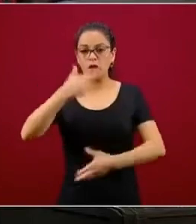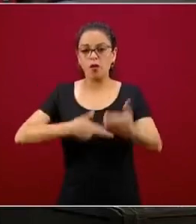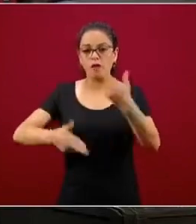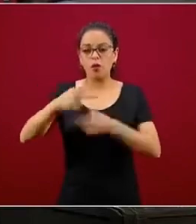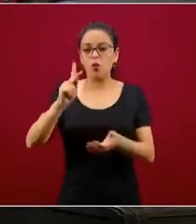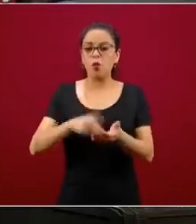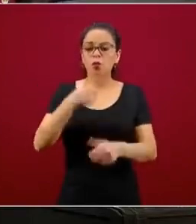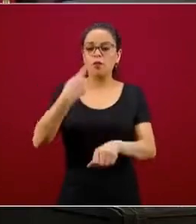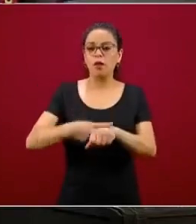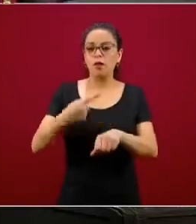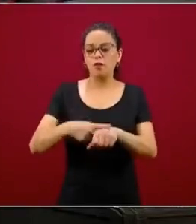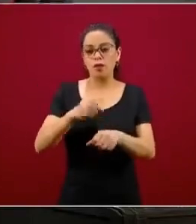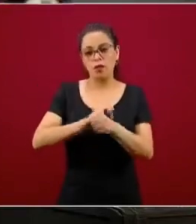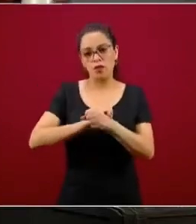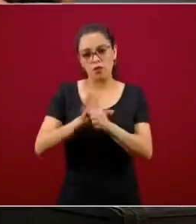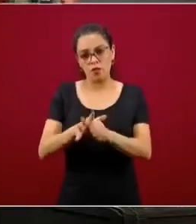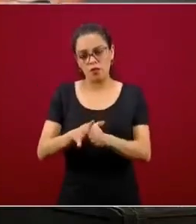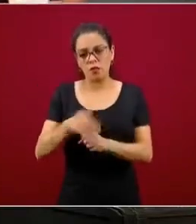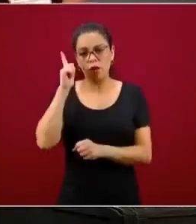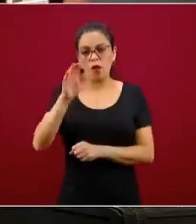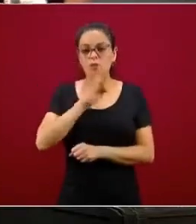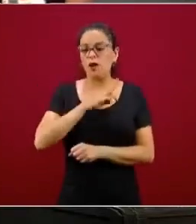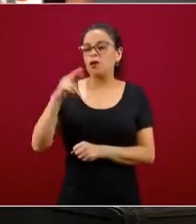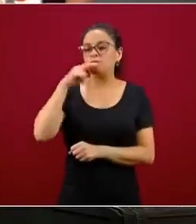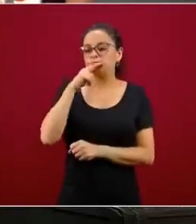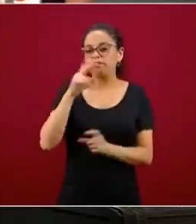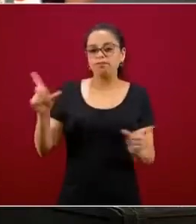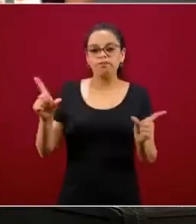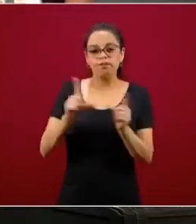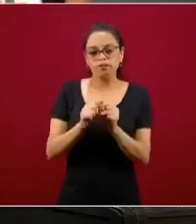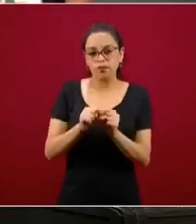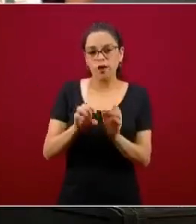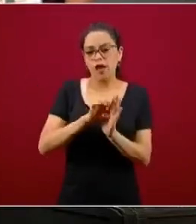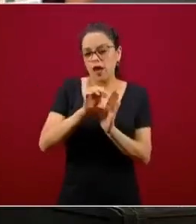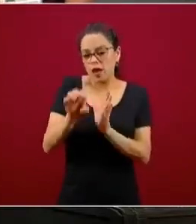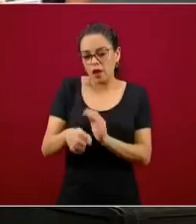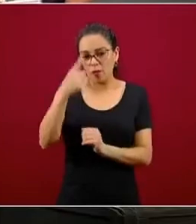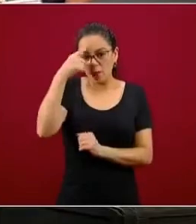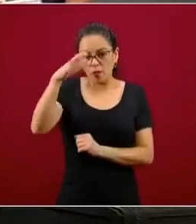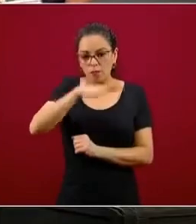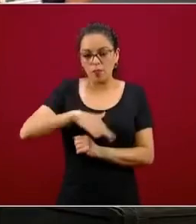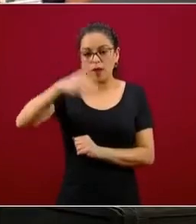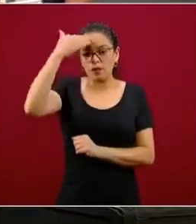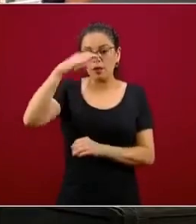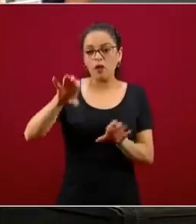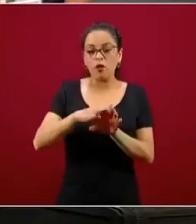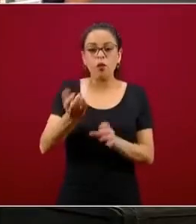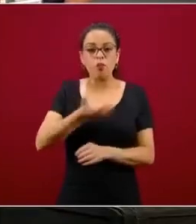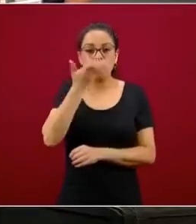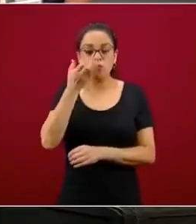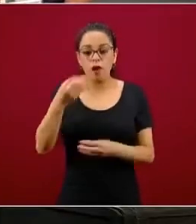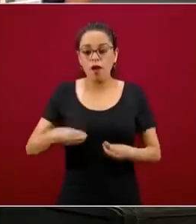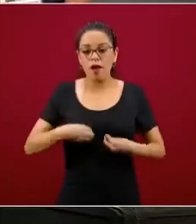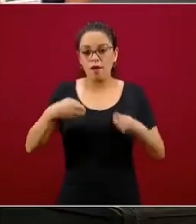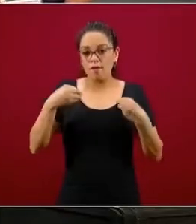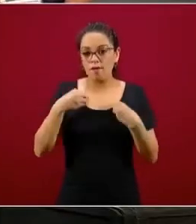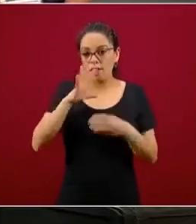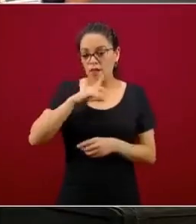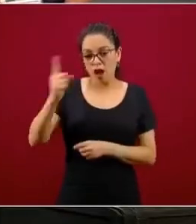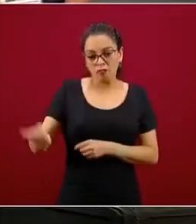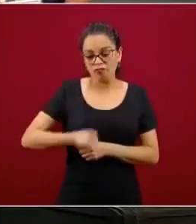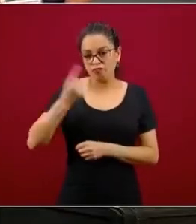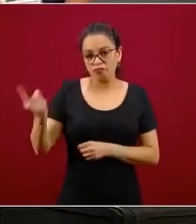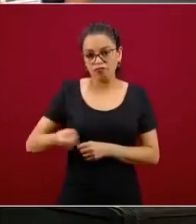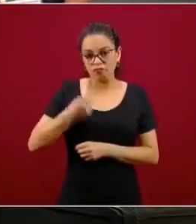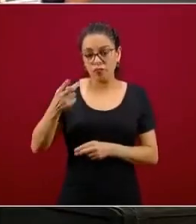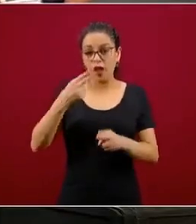pudiera ejemplificar de forma rápida, pensando en que se vuelvan estilos de vida, modos de vida de aquí a que no haya